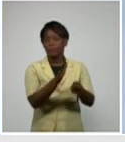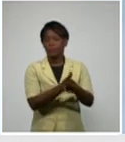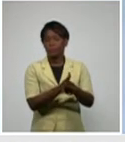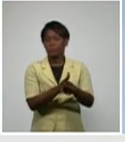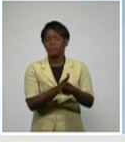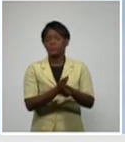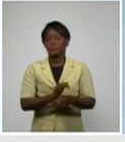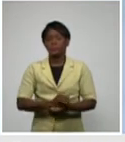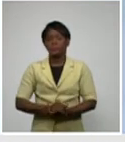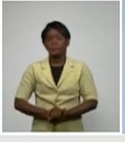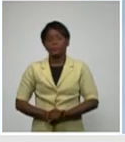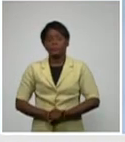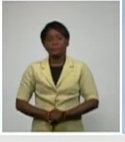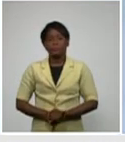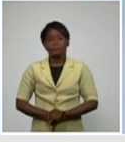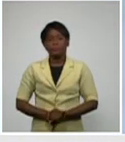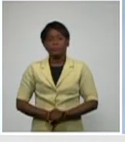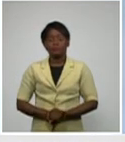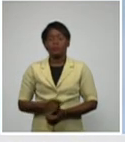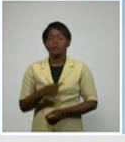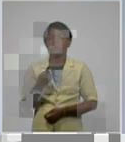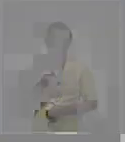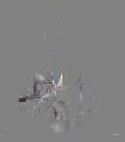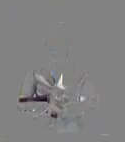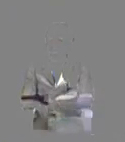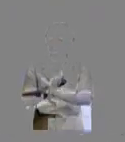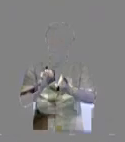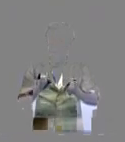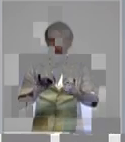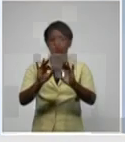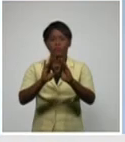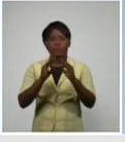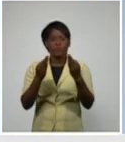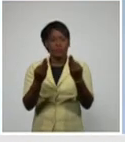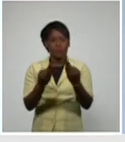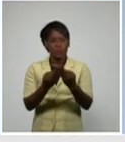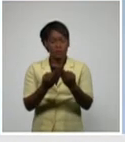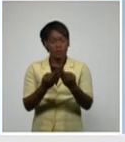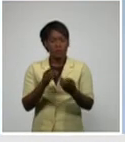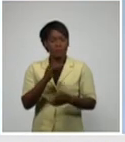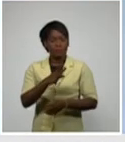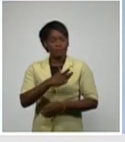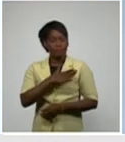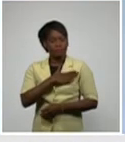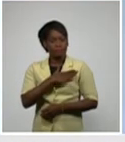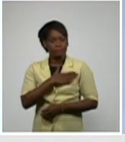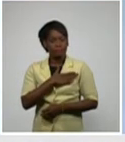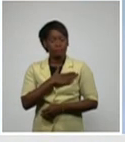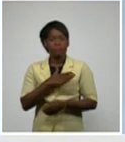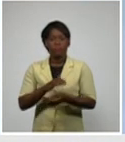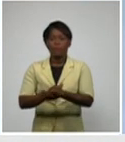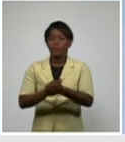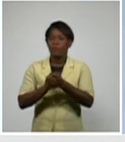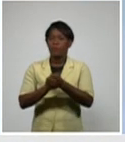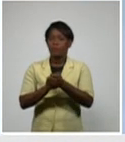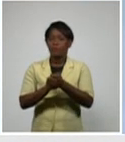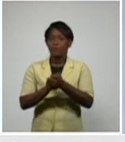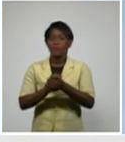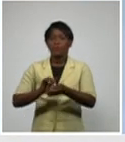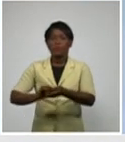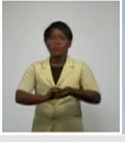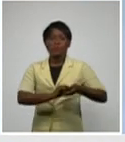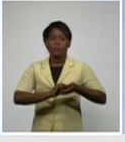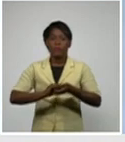país. Dimos las condolencias a sus familiares, amistades, y con estos fallecimientos ya la